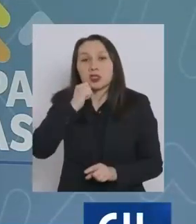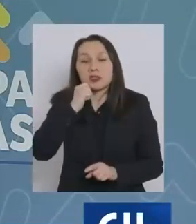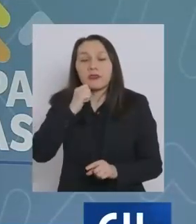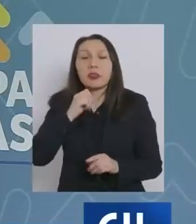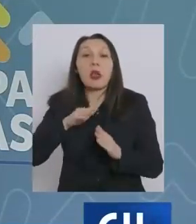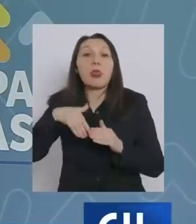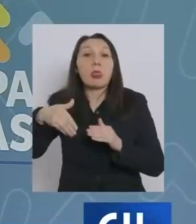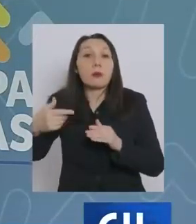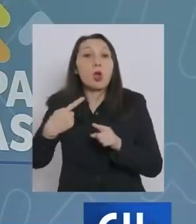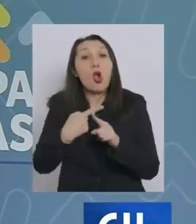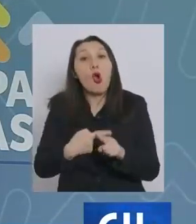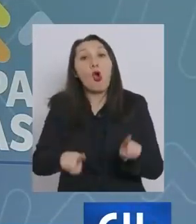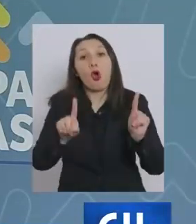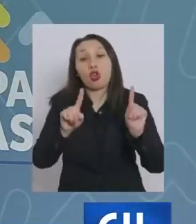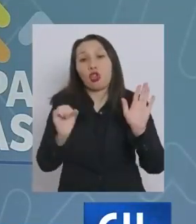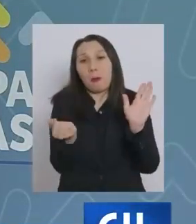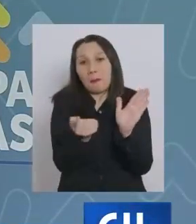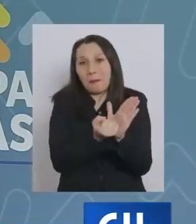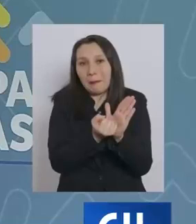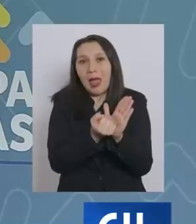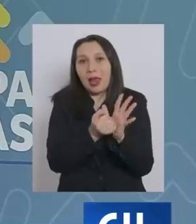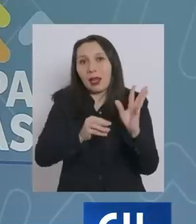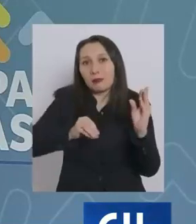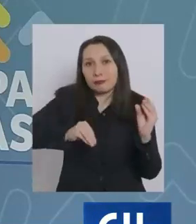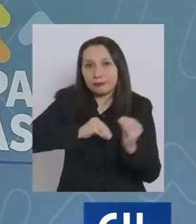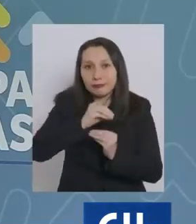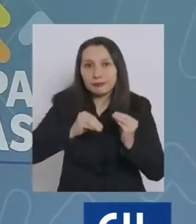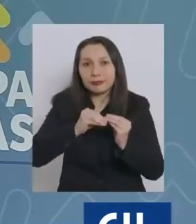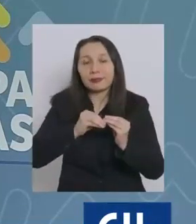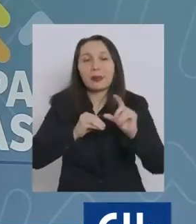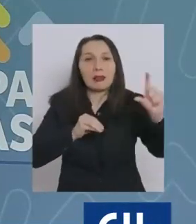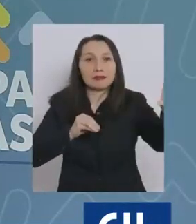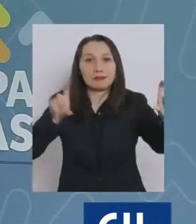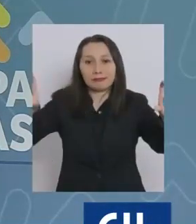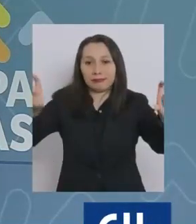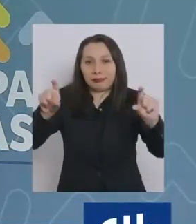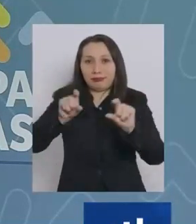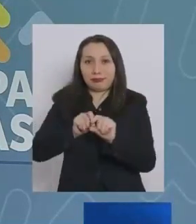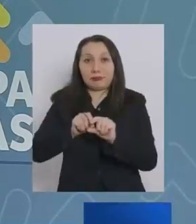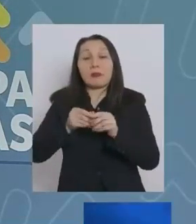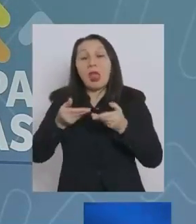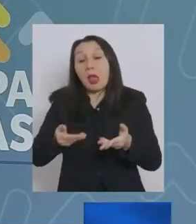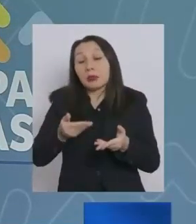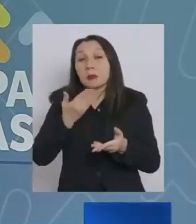que posteriormente podemos usar otro tipo de combinaciones de vacunas, y por eso hemos